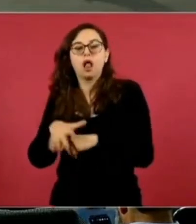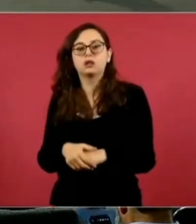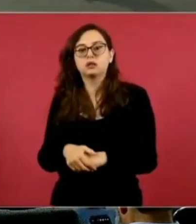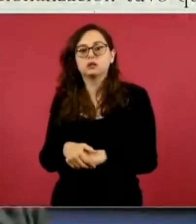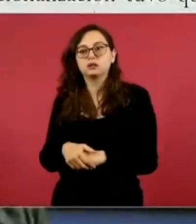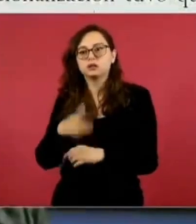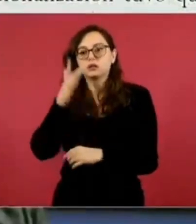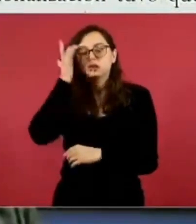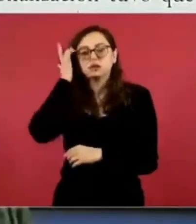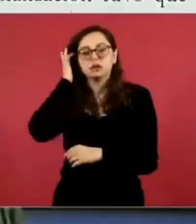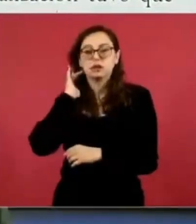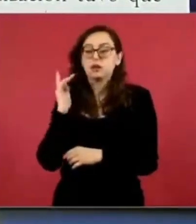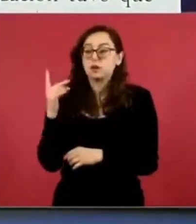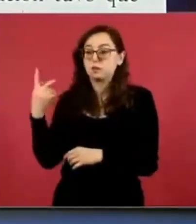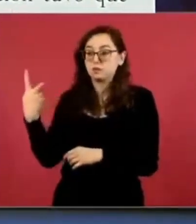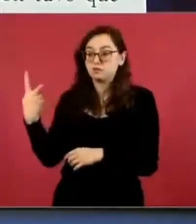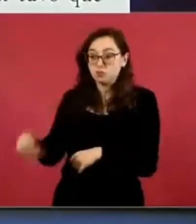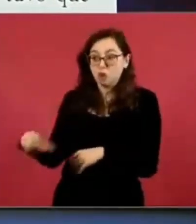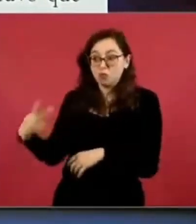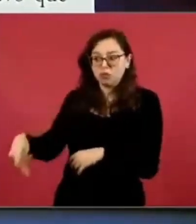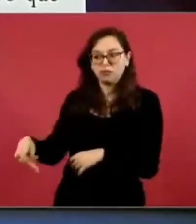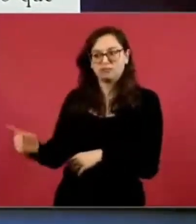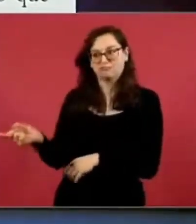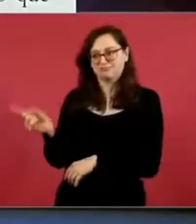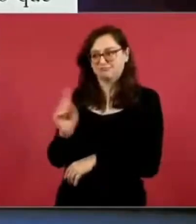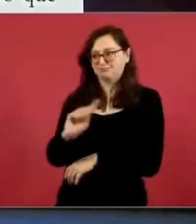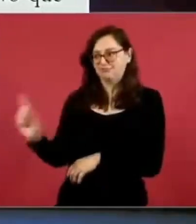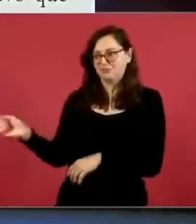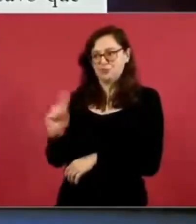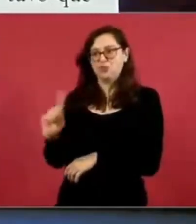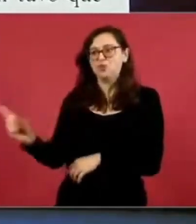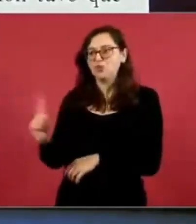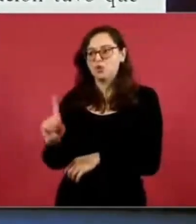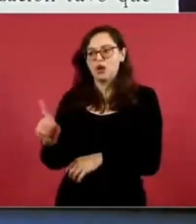para aumentar las fortunas